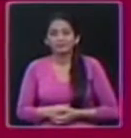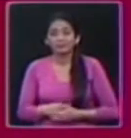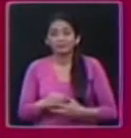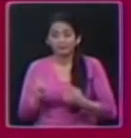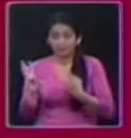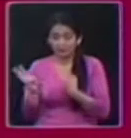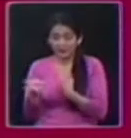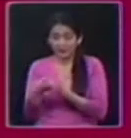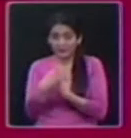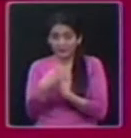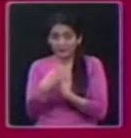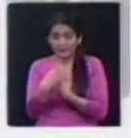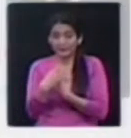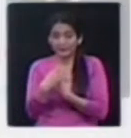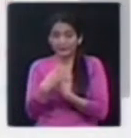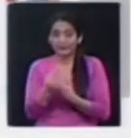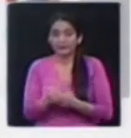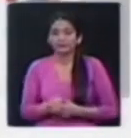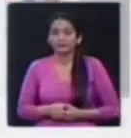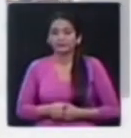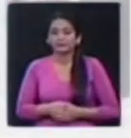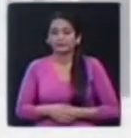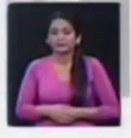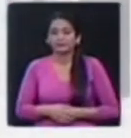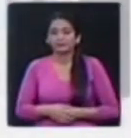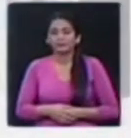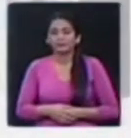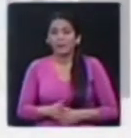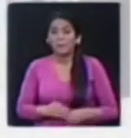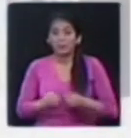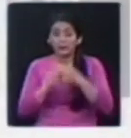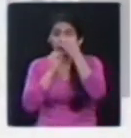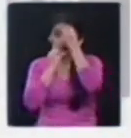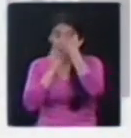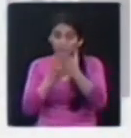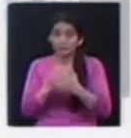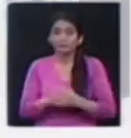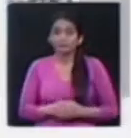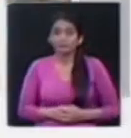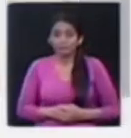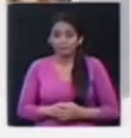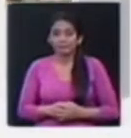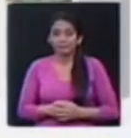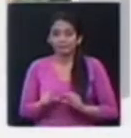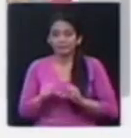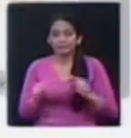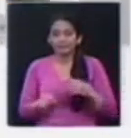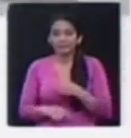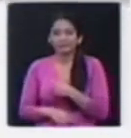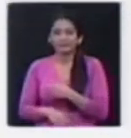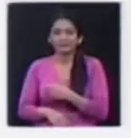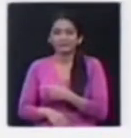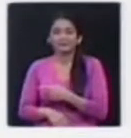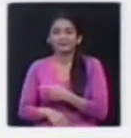página web enfocada a entregar contenidos de información sobre educación financiera, que es